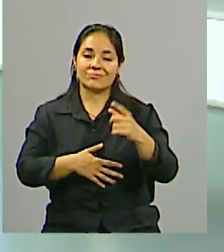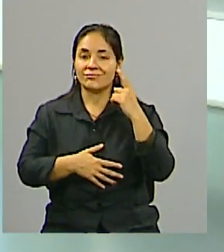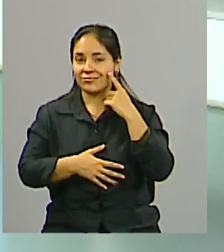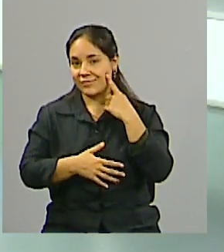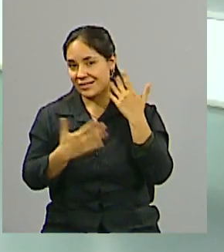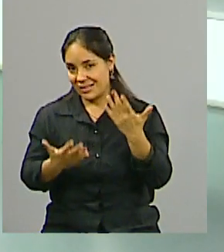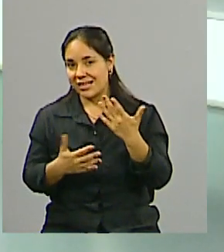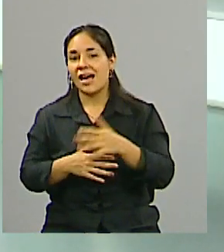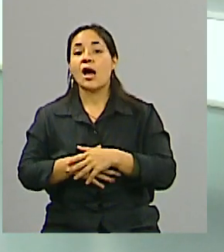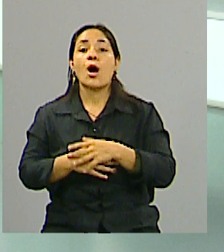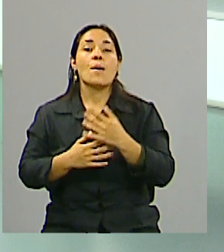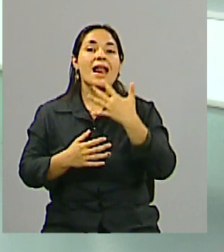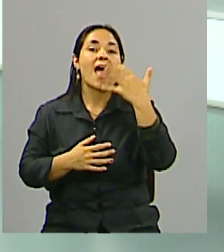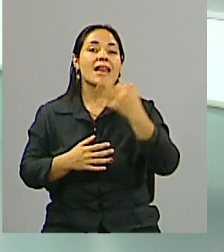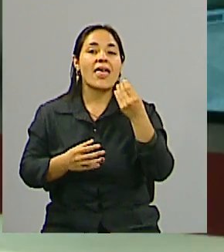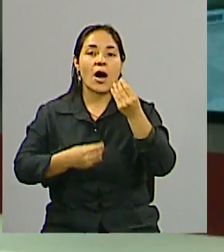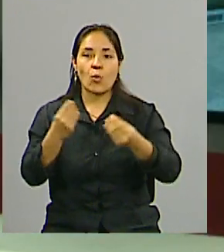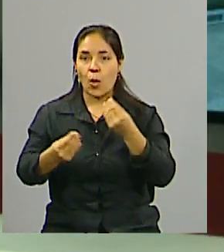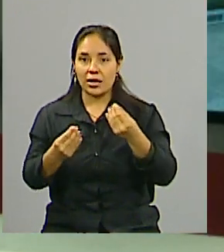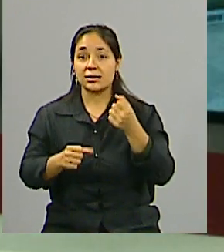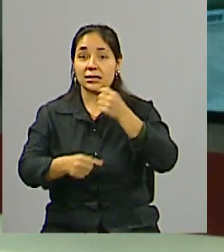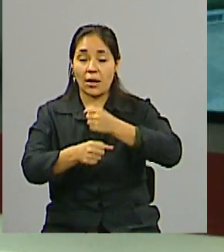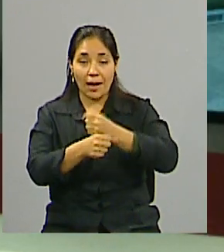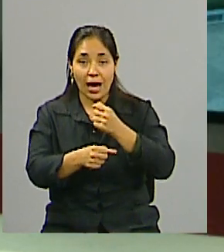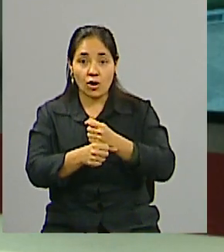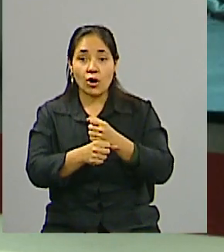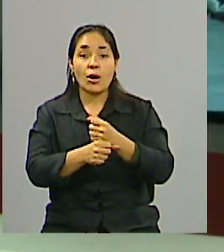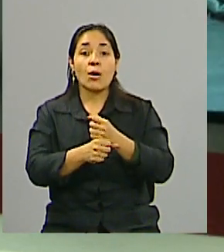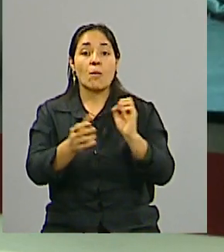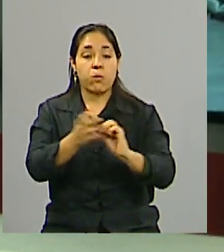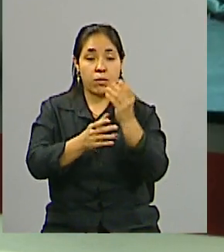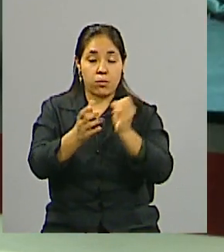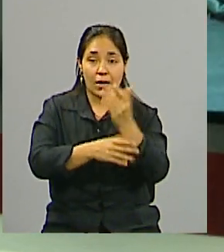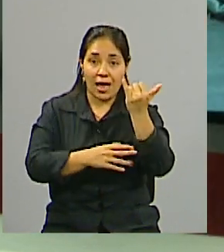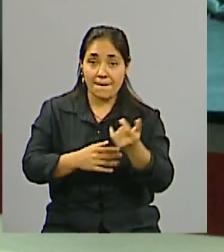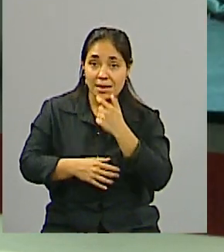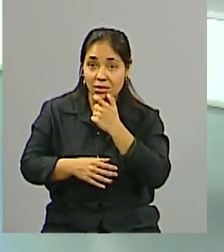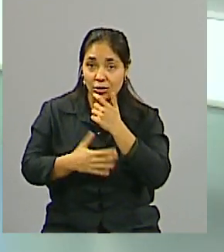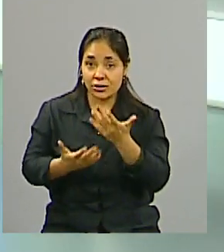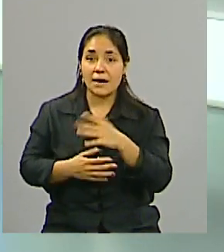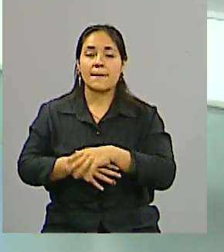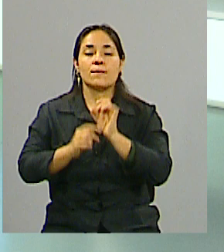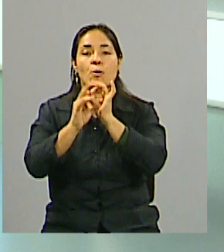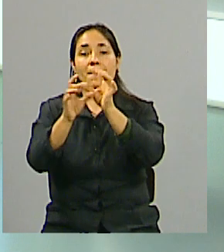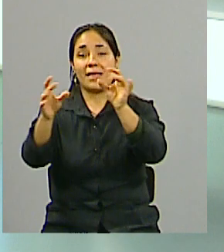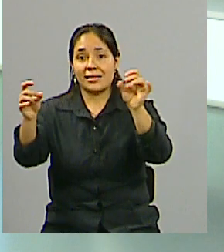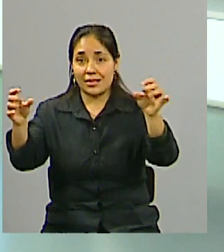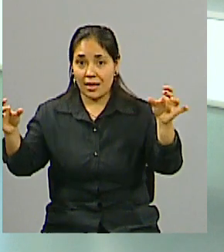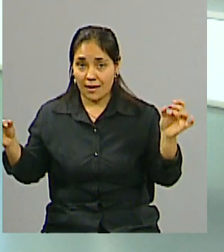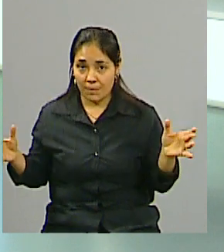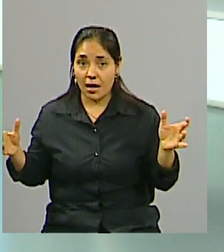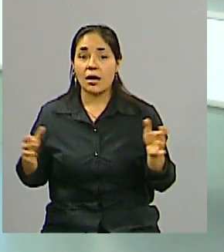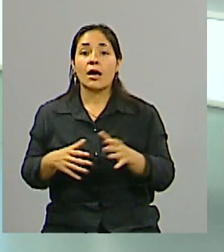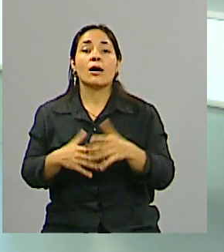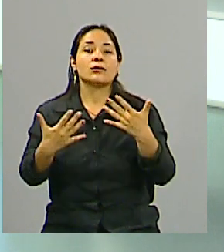sí. Pero ¿cuál es la realidad? ¿Se genera empleo en la provincia? Y lo digo esto porque, Patricia, porque la pandemia dejó realmente